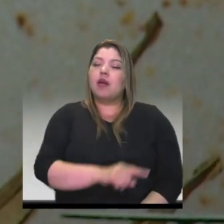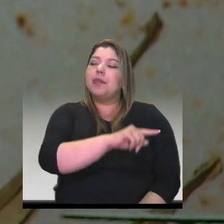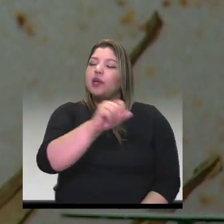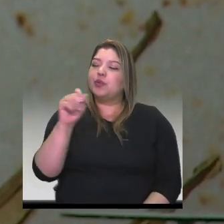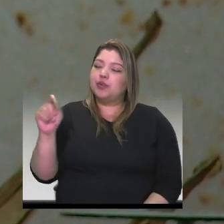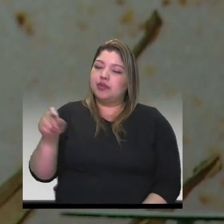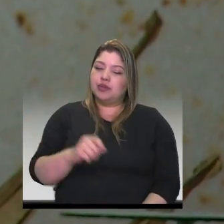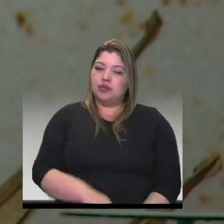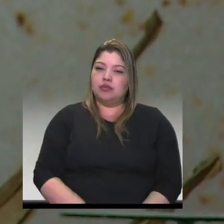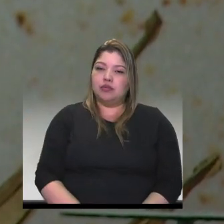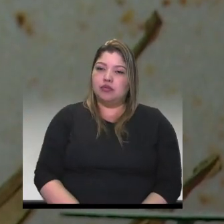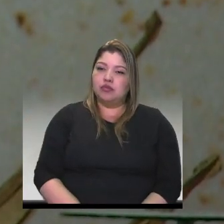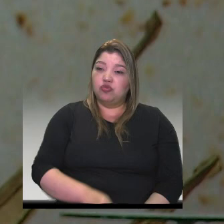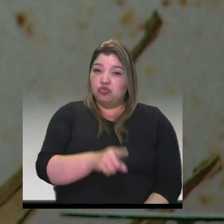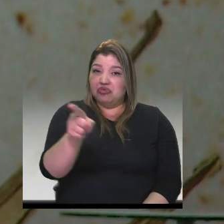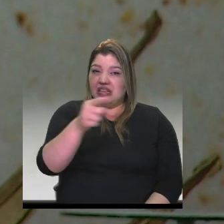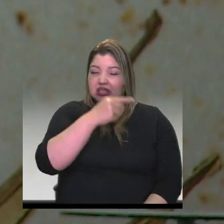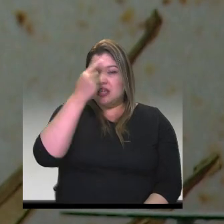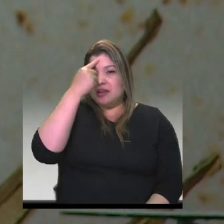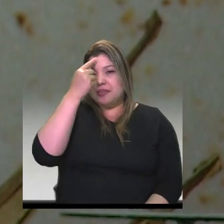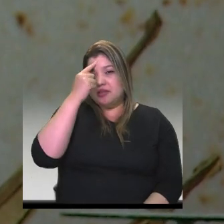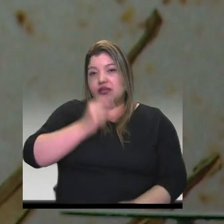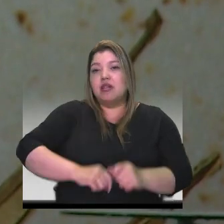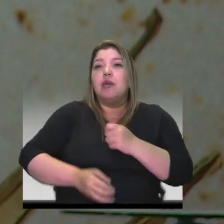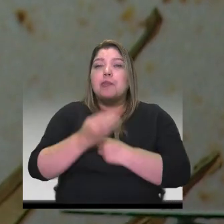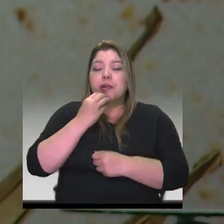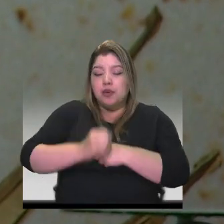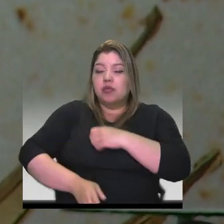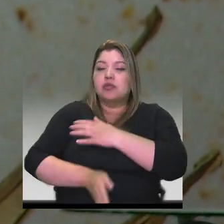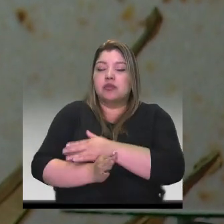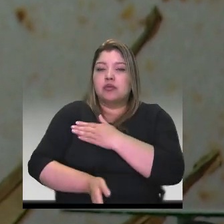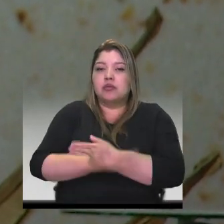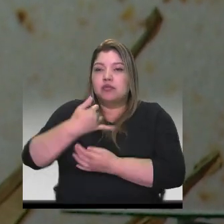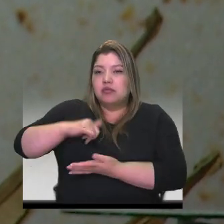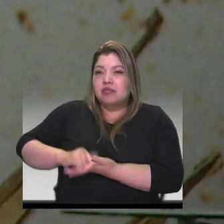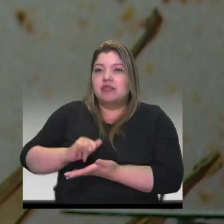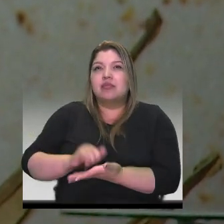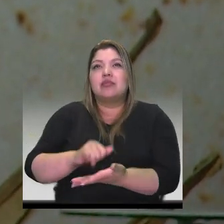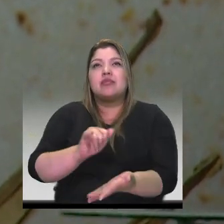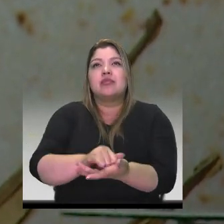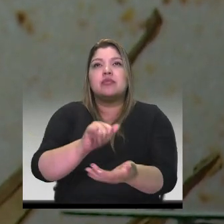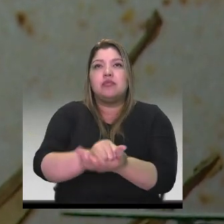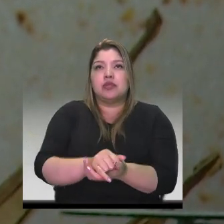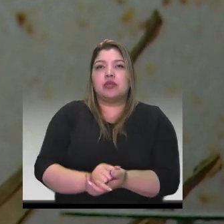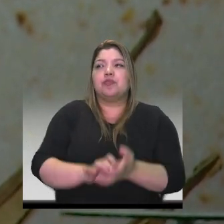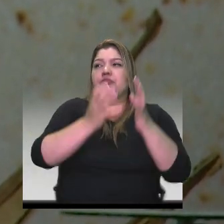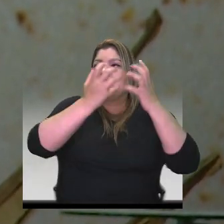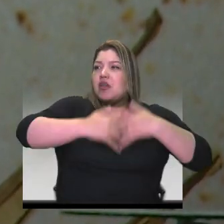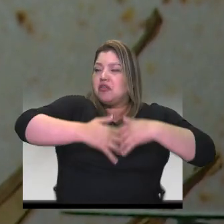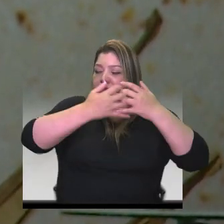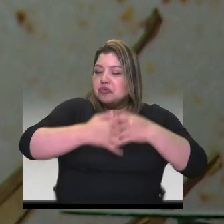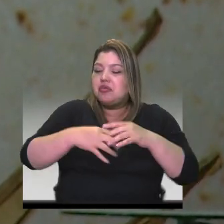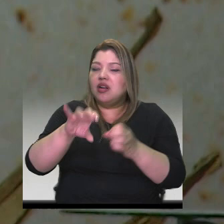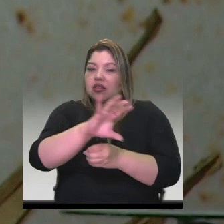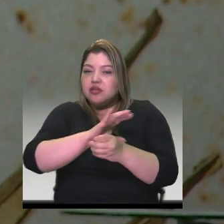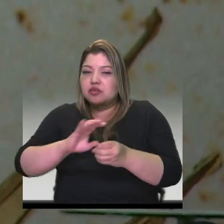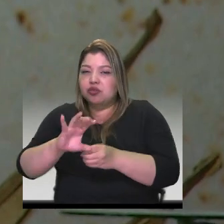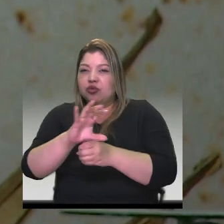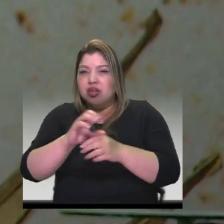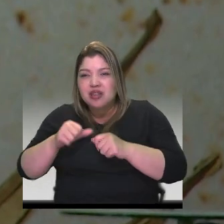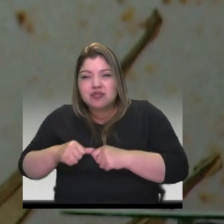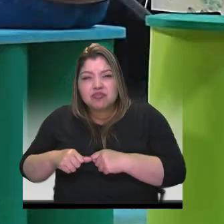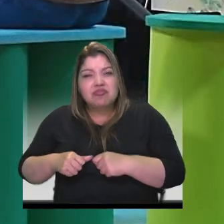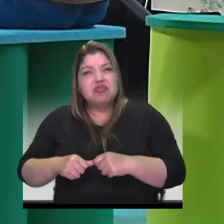si continuamos de esta manera, la industria y nuestra ciudad y nuestro ecosistema va a perdurar en el